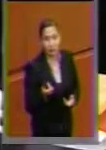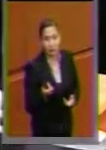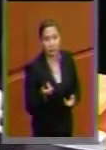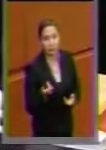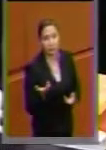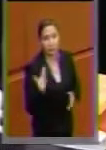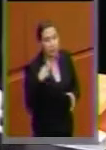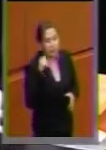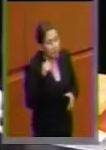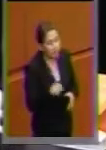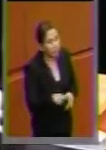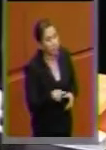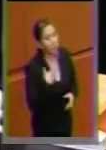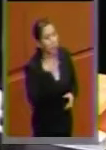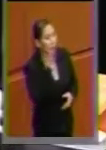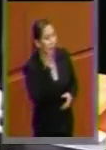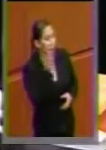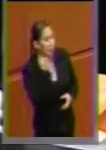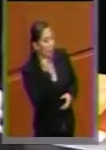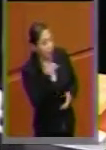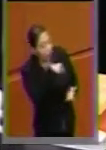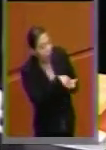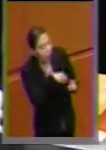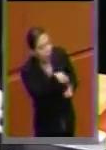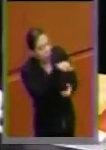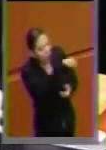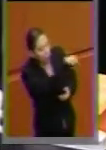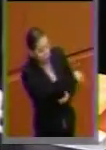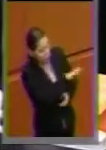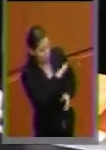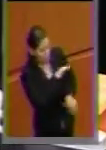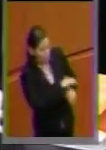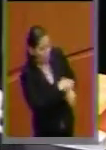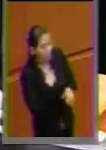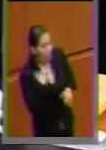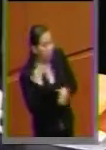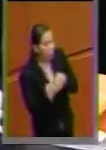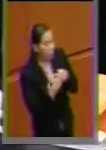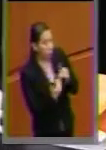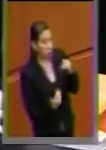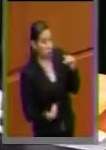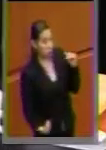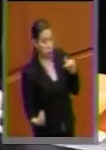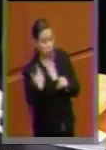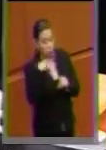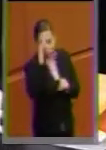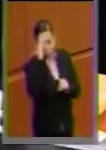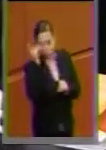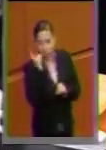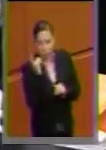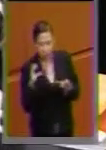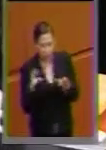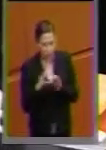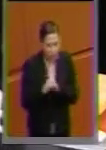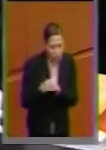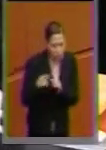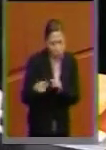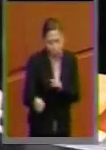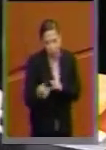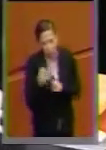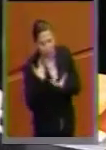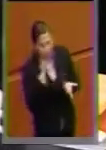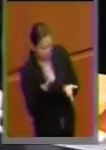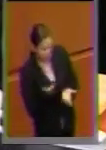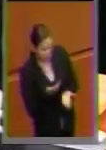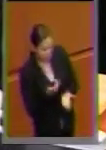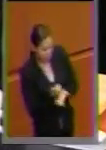cámaras de diputados locales pues los que son magistrados conocen a los diputados y que tienen que ver las cuotas